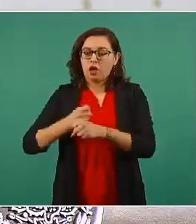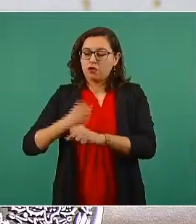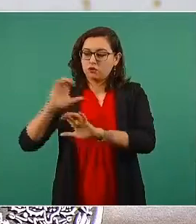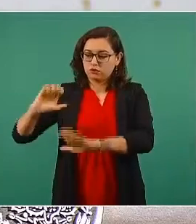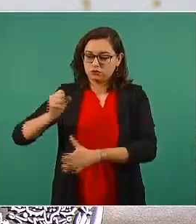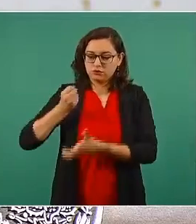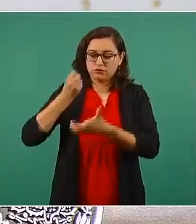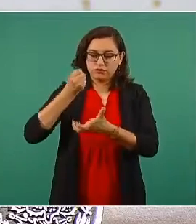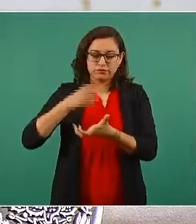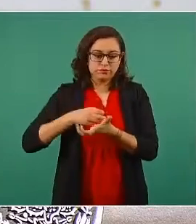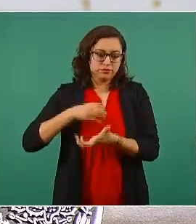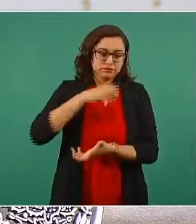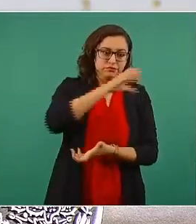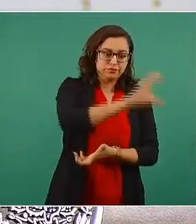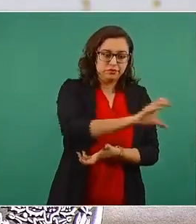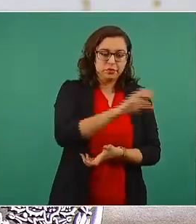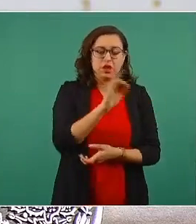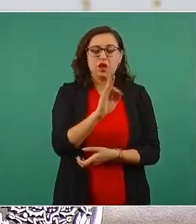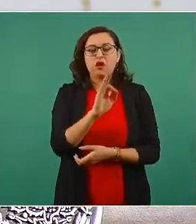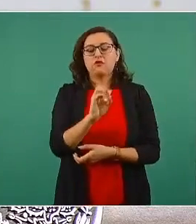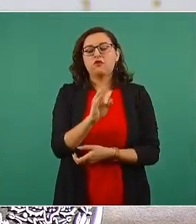deuda del FOBAPROA.